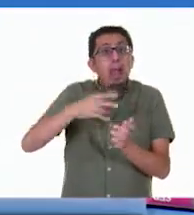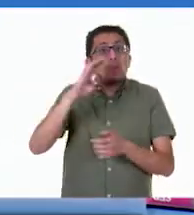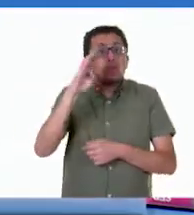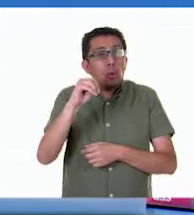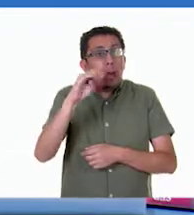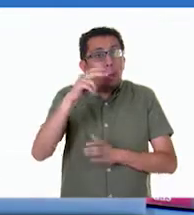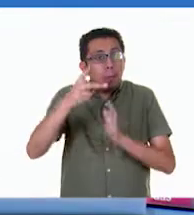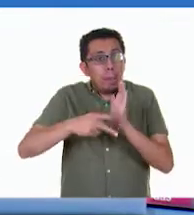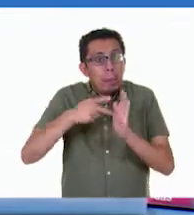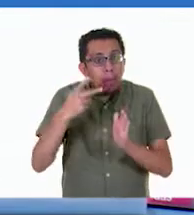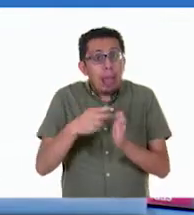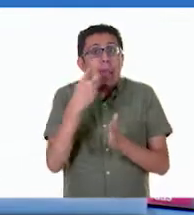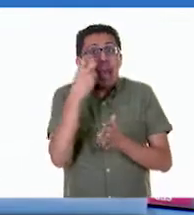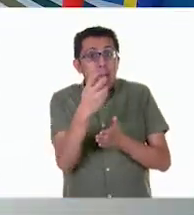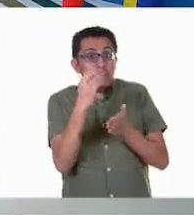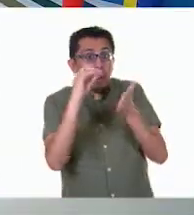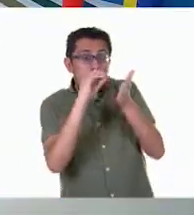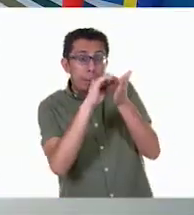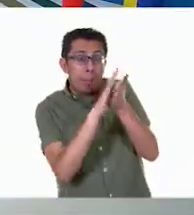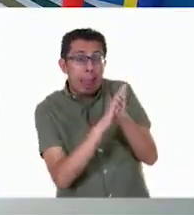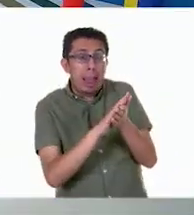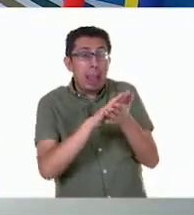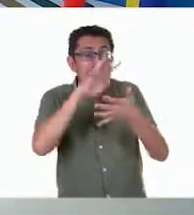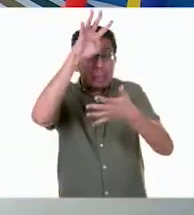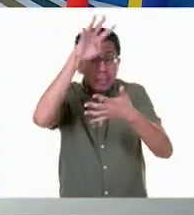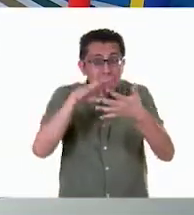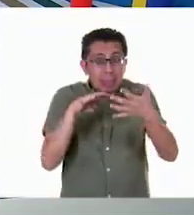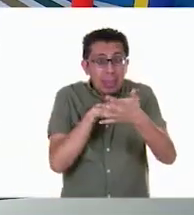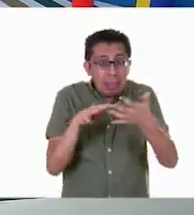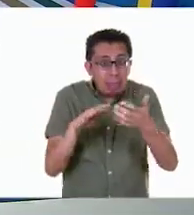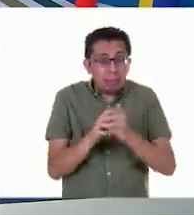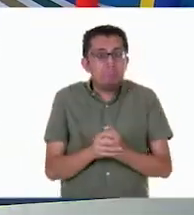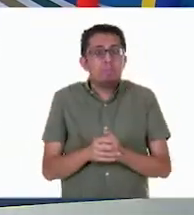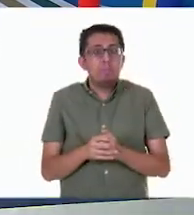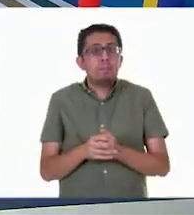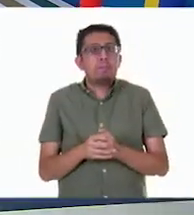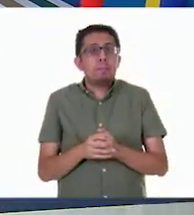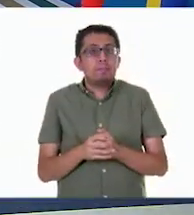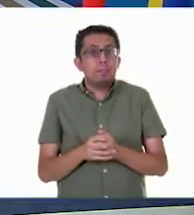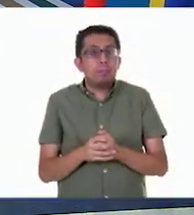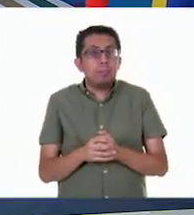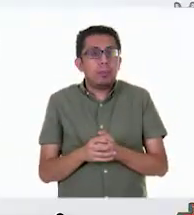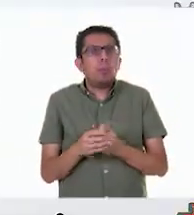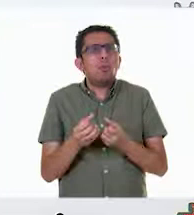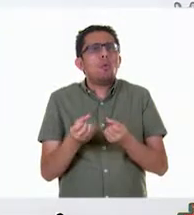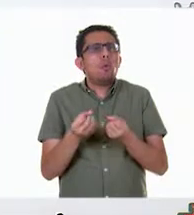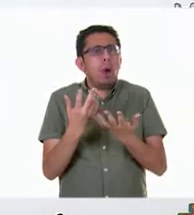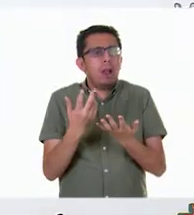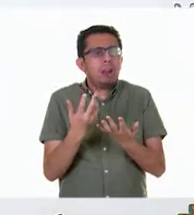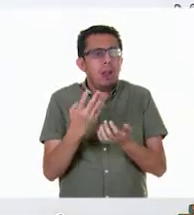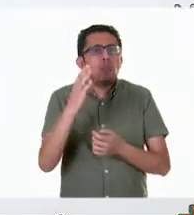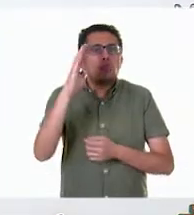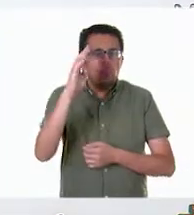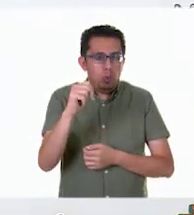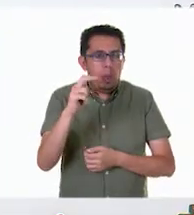que anotarlo en la tabla! Sí, con 9 saltos, ajá, que dio Jenny.